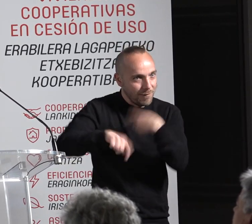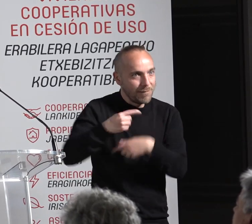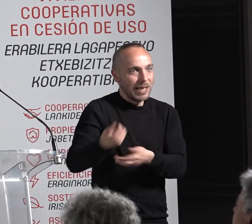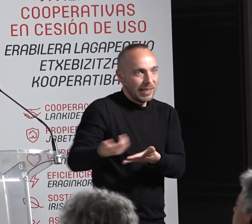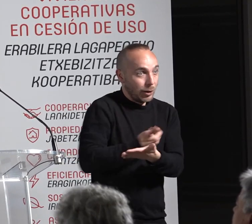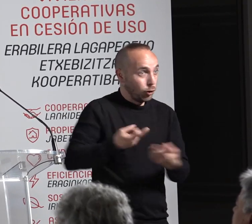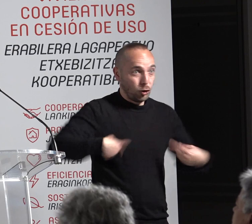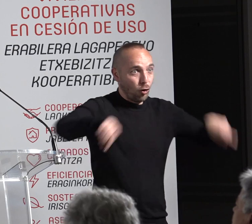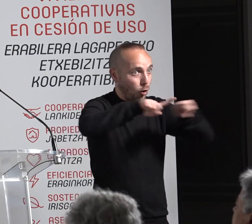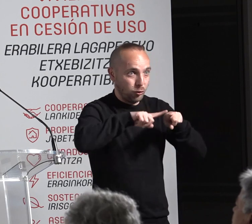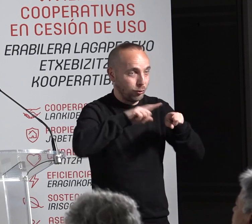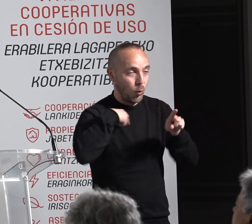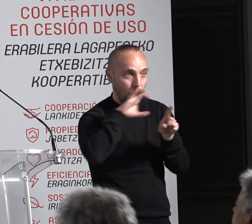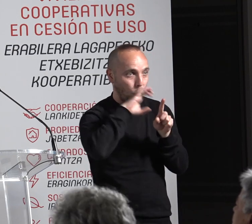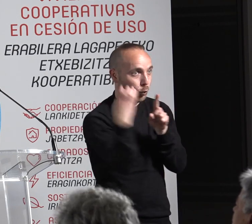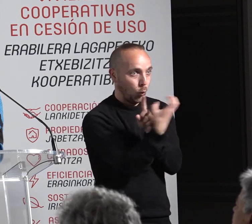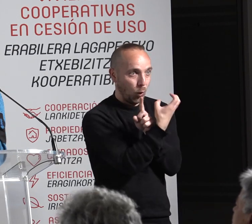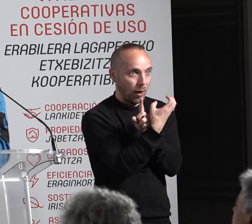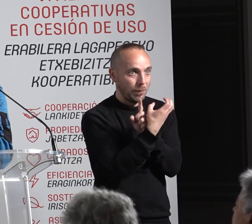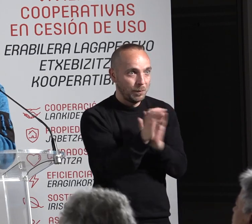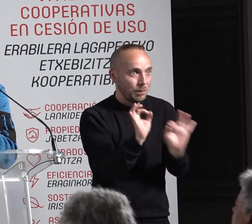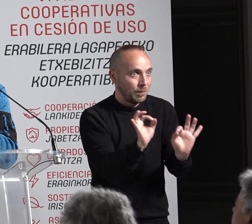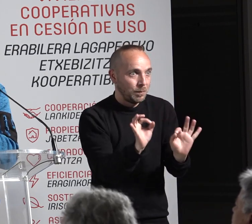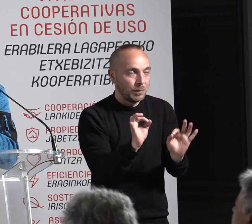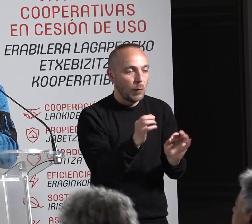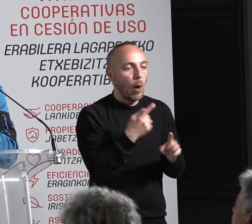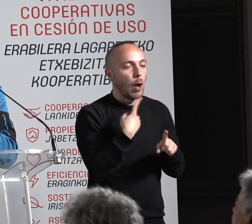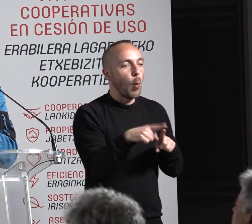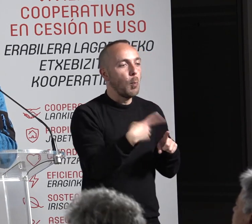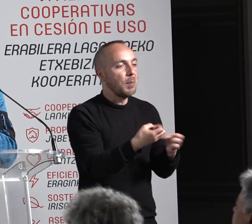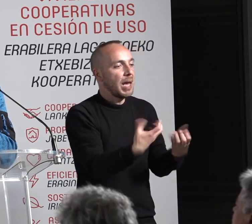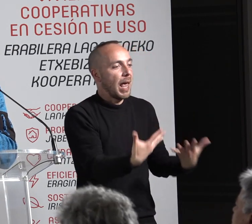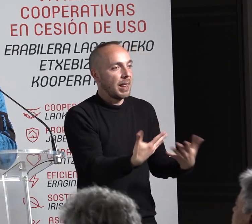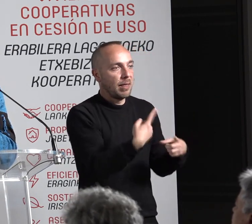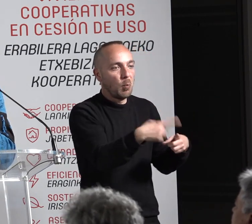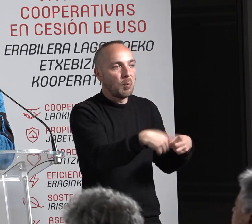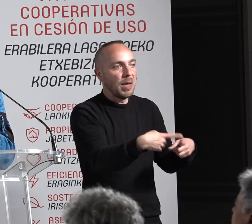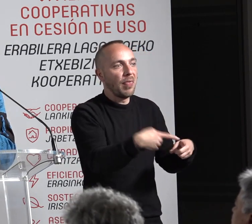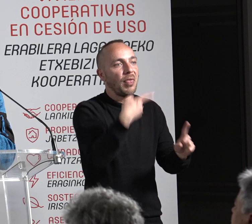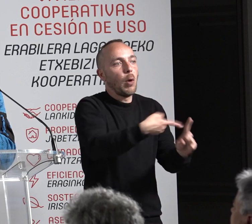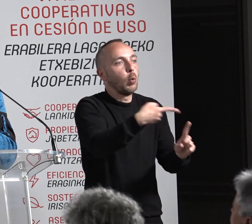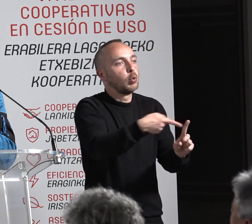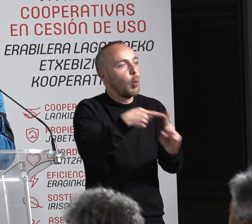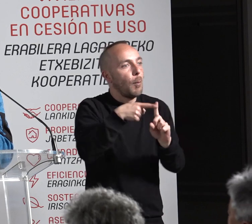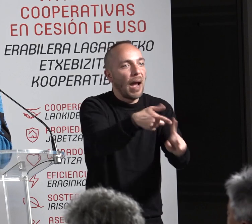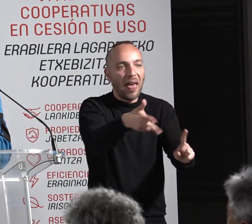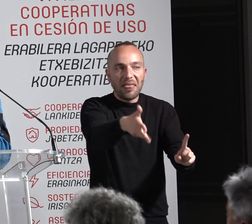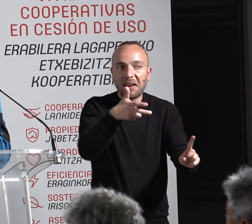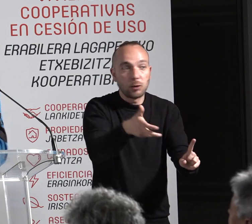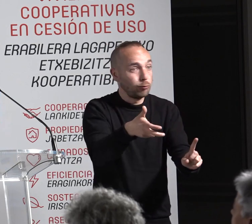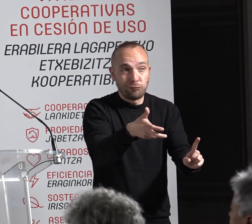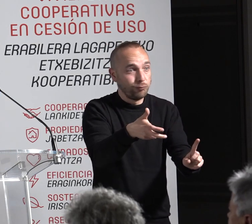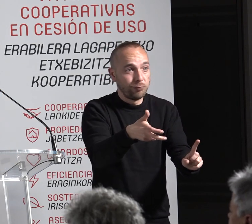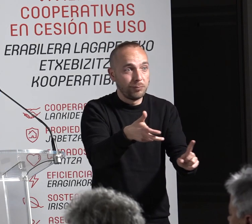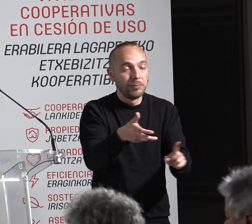estamos en una cultura de en vez de ser un bien de uso para el derecho a una vivienda para todo el mundo,